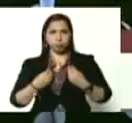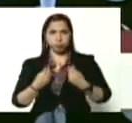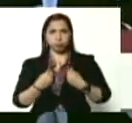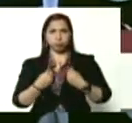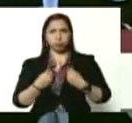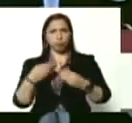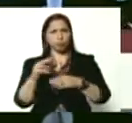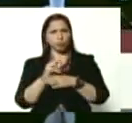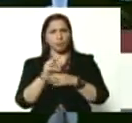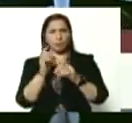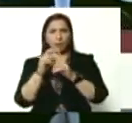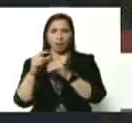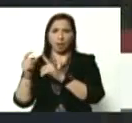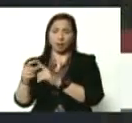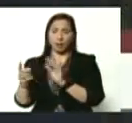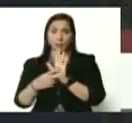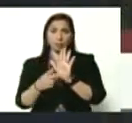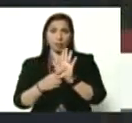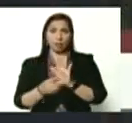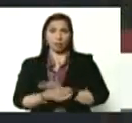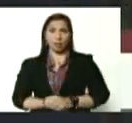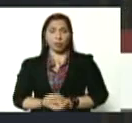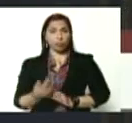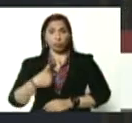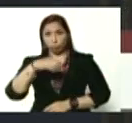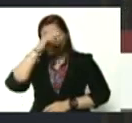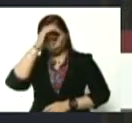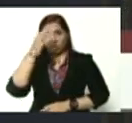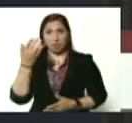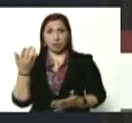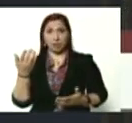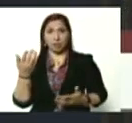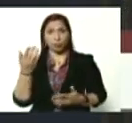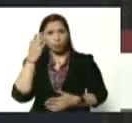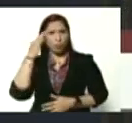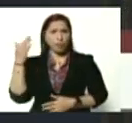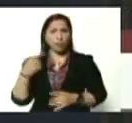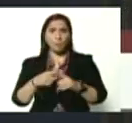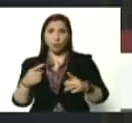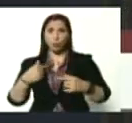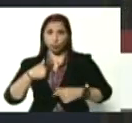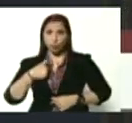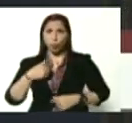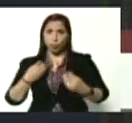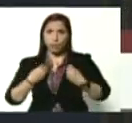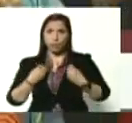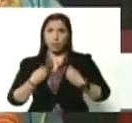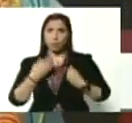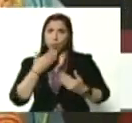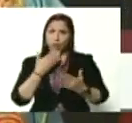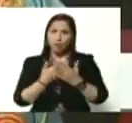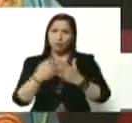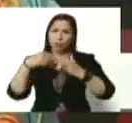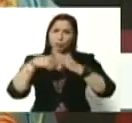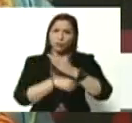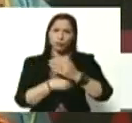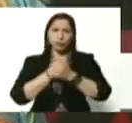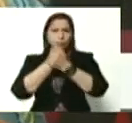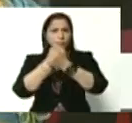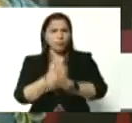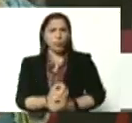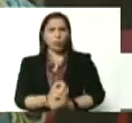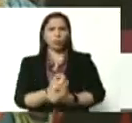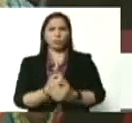término y en verdad yo no sé si fue sueño pero yo lo viví y agradezco profundamente ese amor y ese